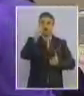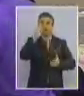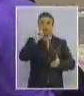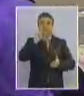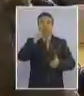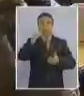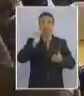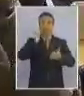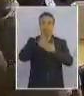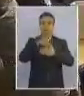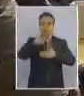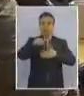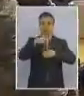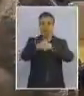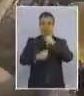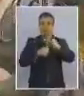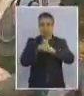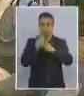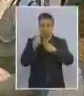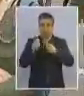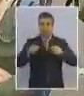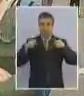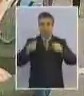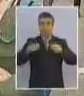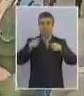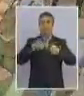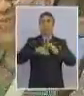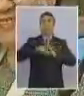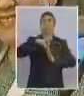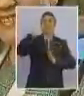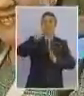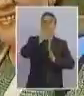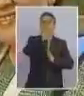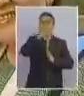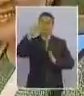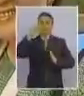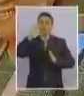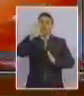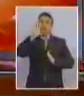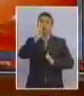finalizar este año invirtiendo en este plan más de 450 mil millones de pesos